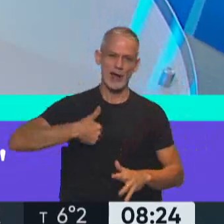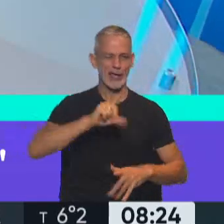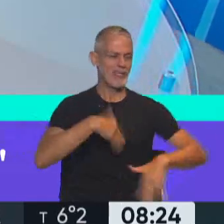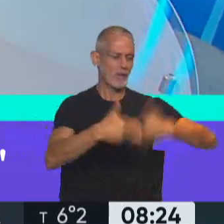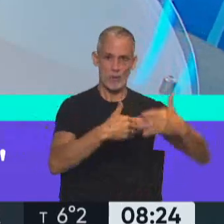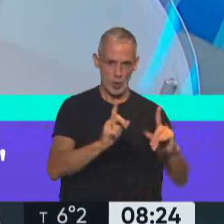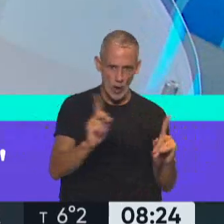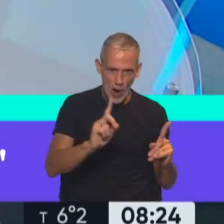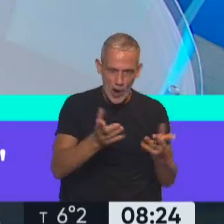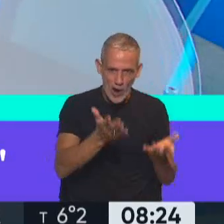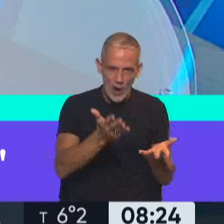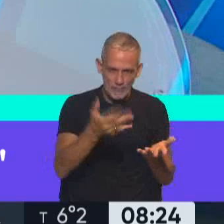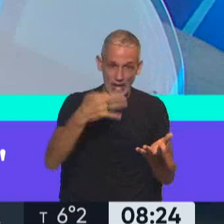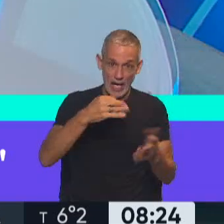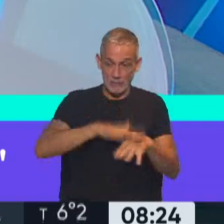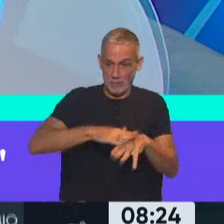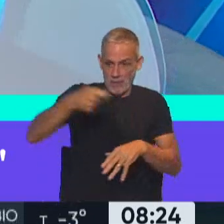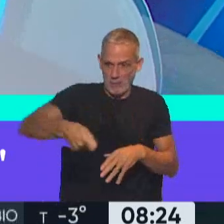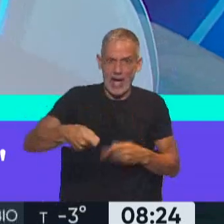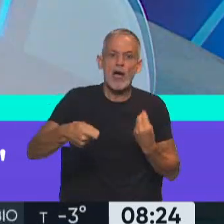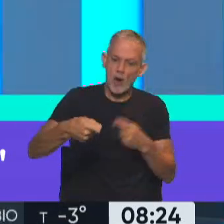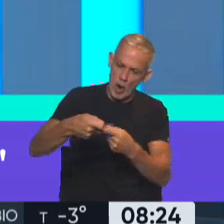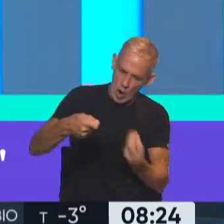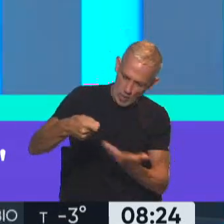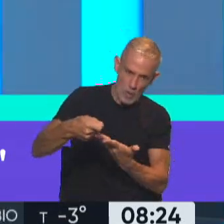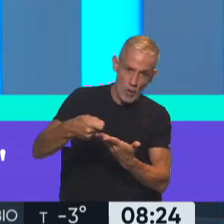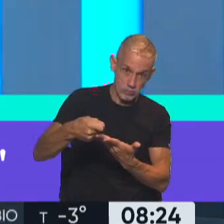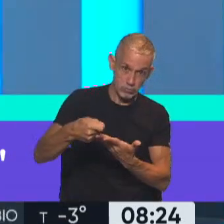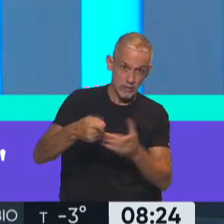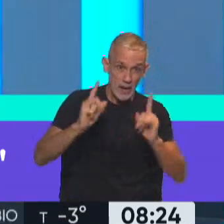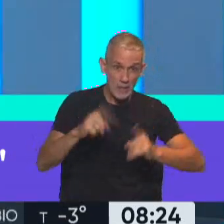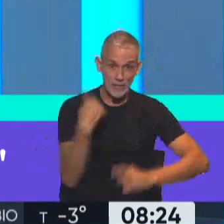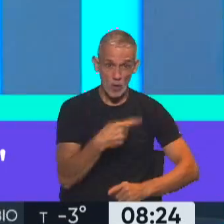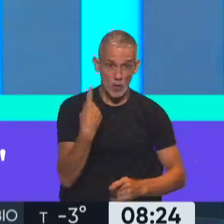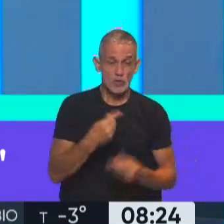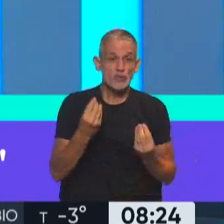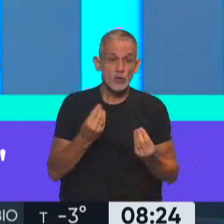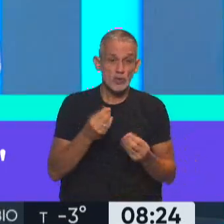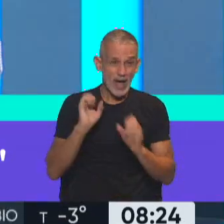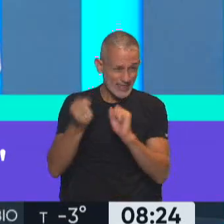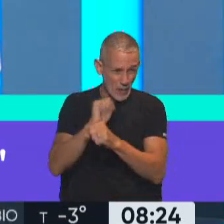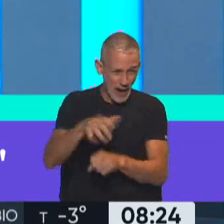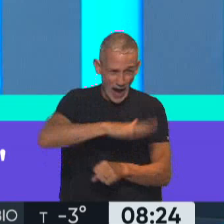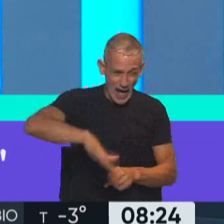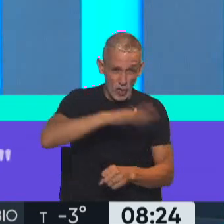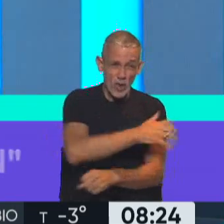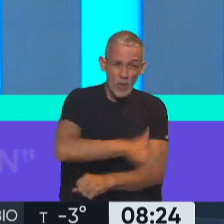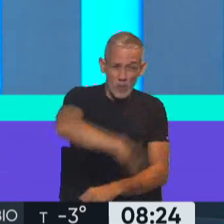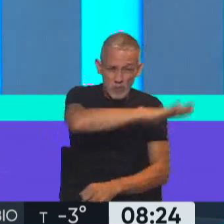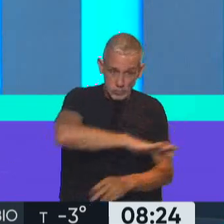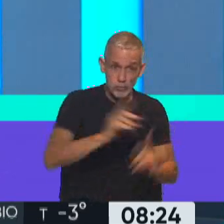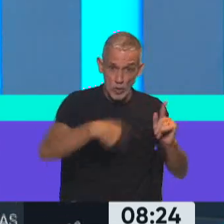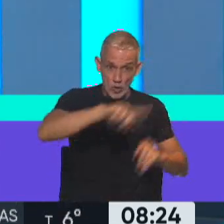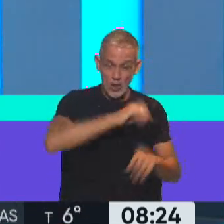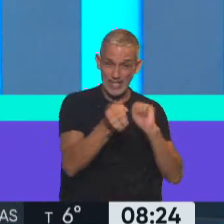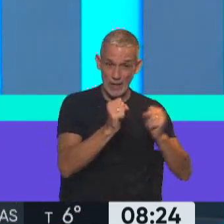nada pasara. No, va a haber compromisos. ¿Quién los paga? ¿Lo vamos a volver a pagar los trabajadores y los sectores Ahora, populares. ya que usted sabe que desde